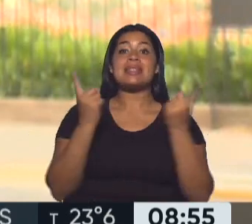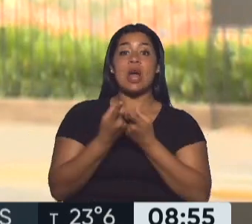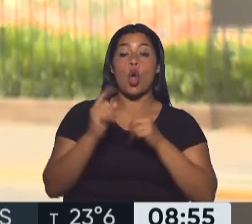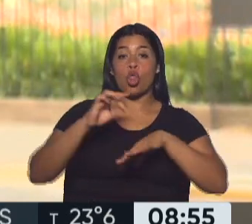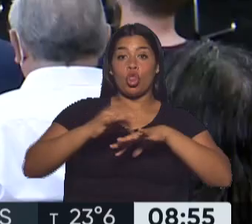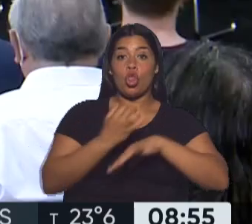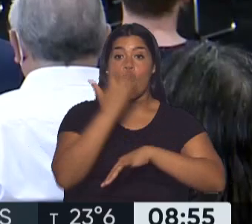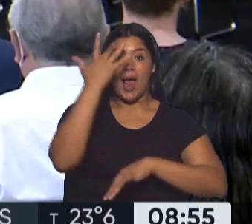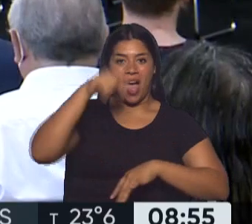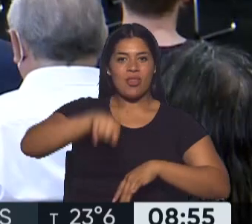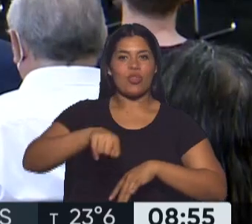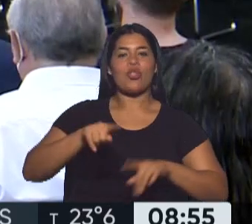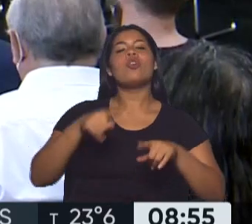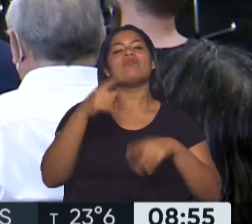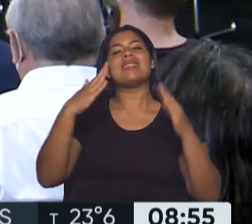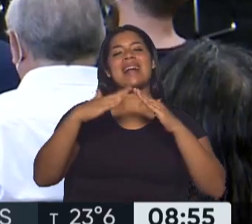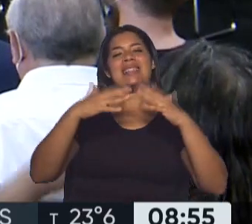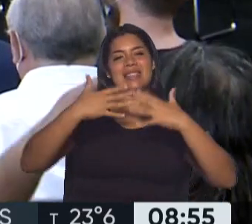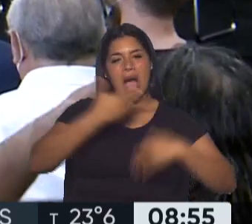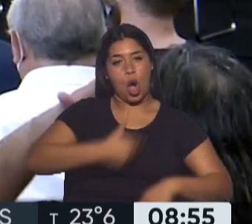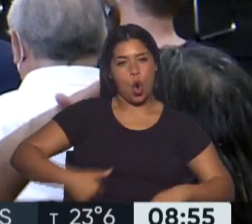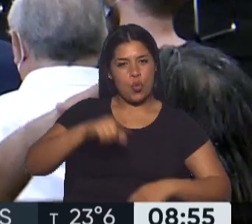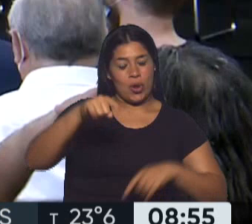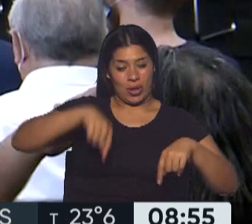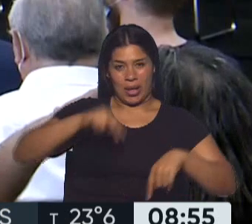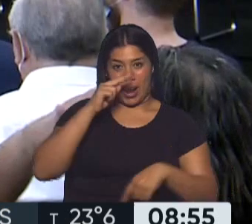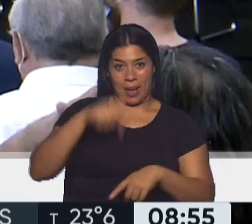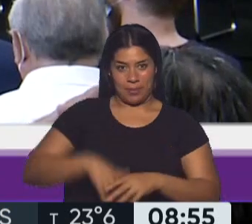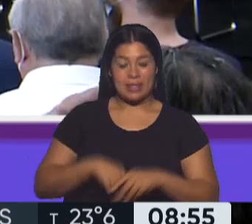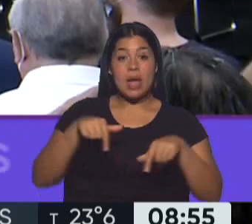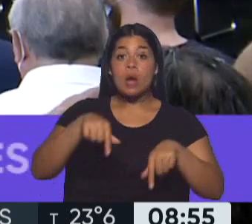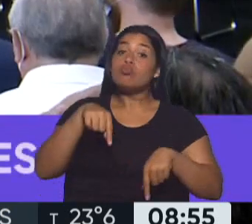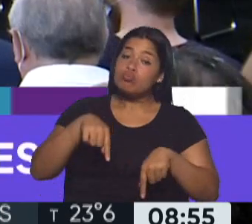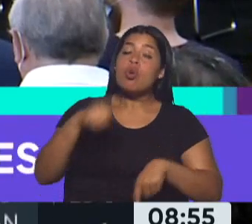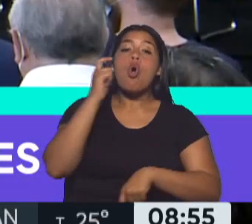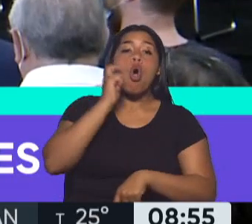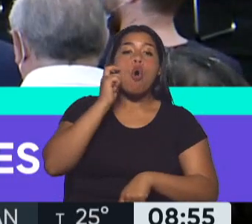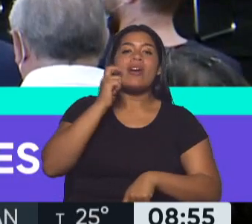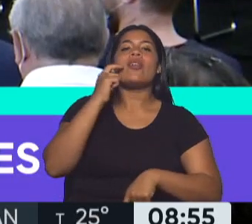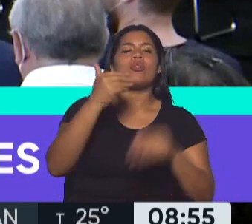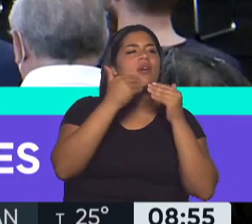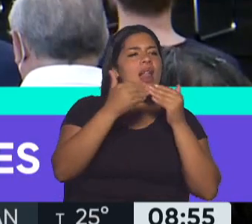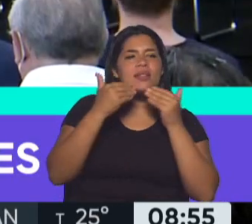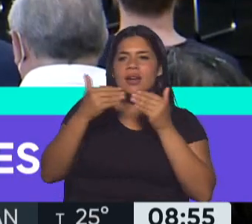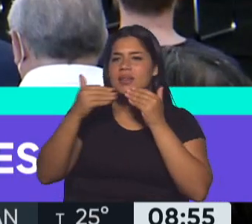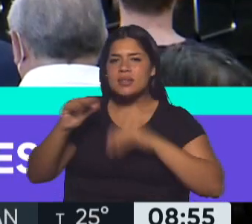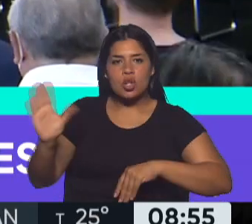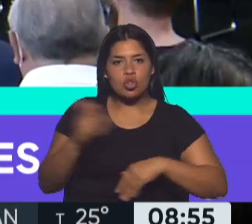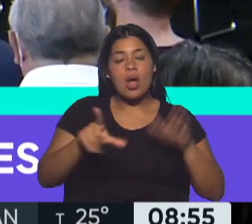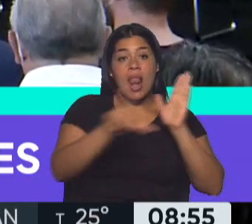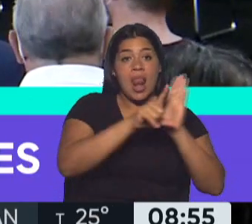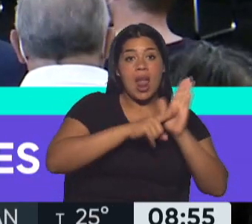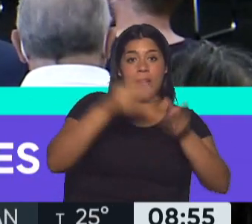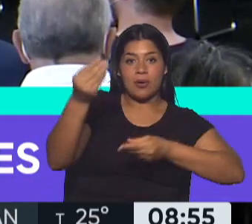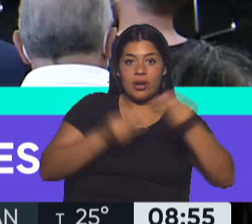de Gobierno, aquí en la ciudad de La Plata. En esta oportunidad, el gobernador aprovechó para agradecerle a cada uno de los legisladores que votaron la ley del presupuesto para